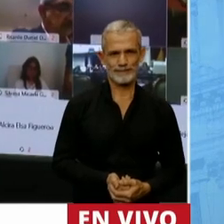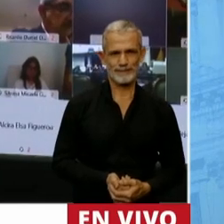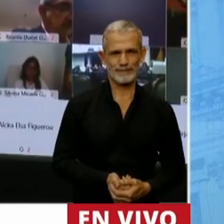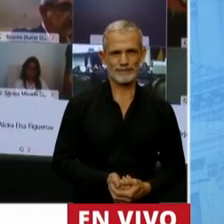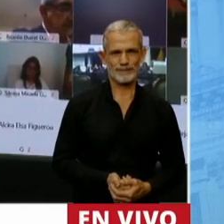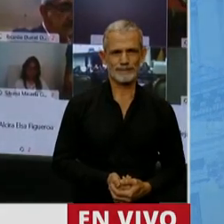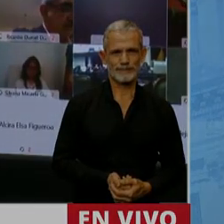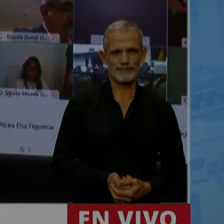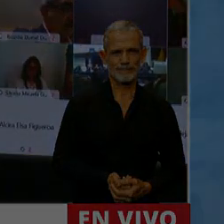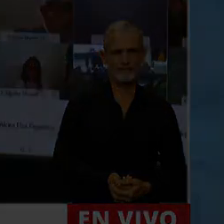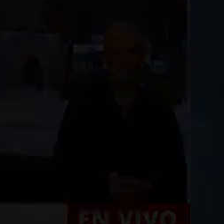Gracias, diputada.